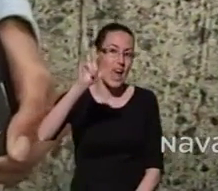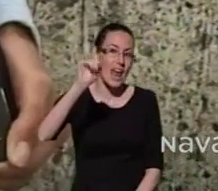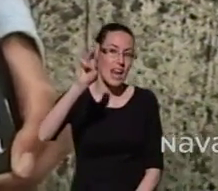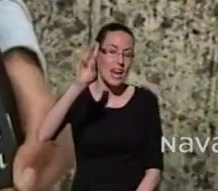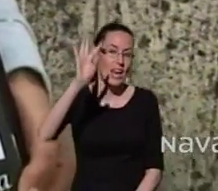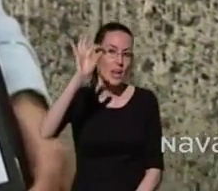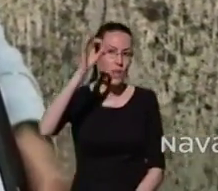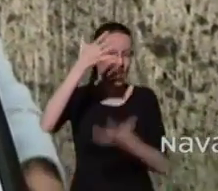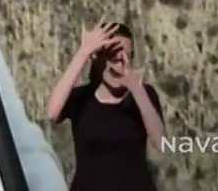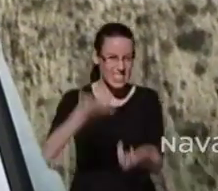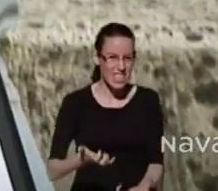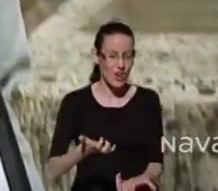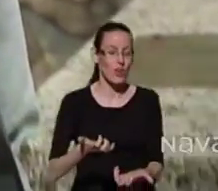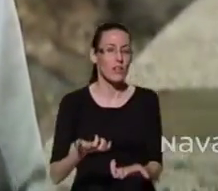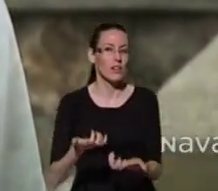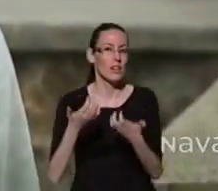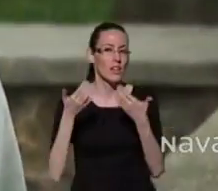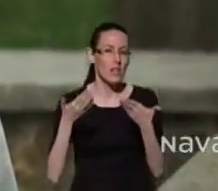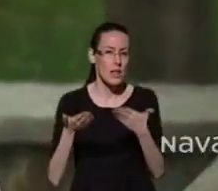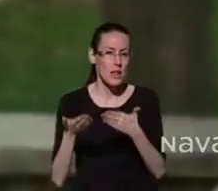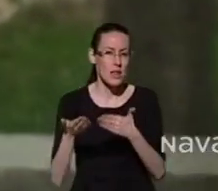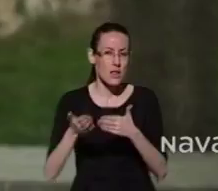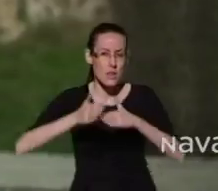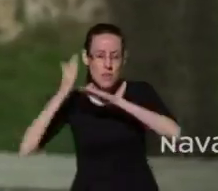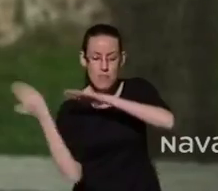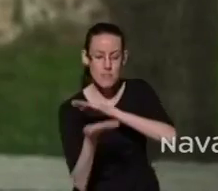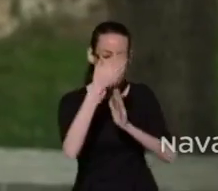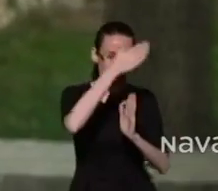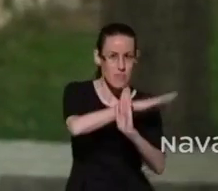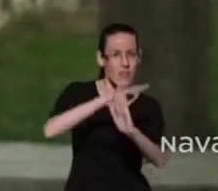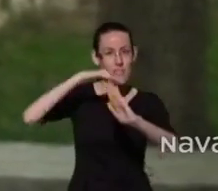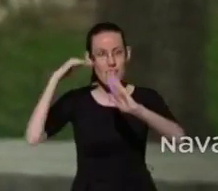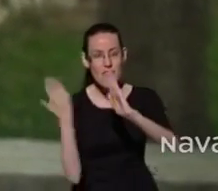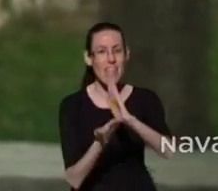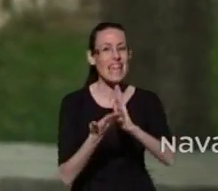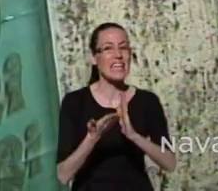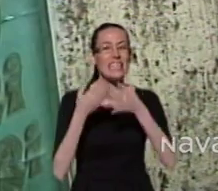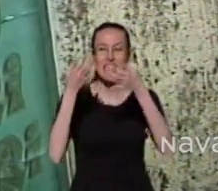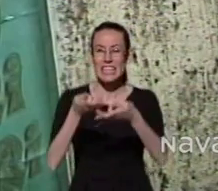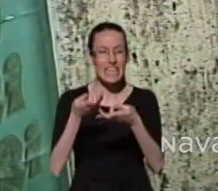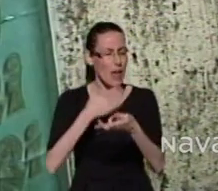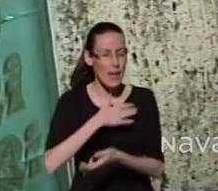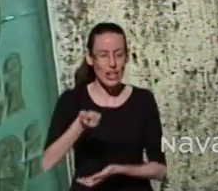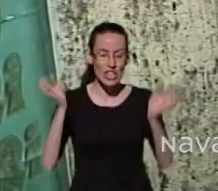entonces nadie se atrevía a cortar aquel. Cortó en 3 horas y 15 minutos.